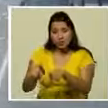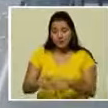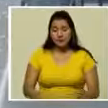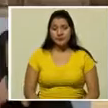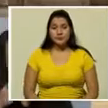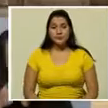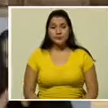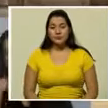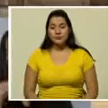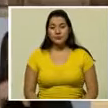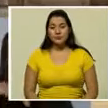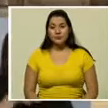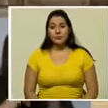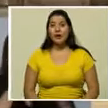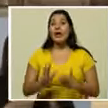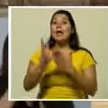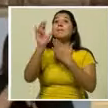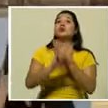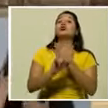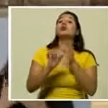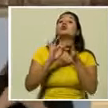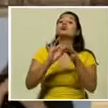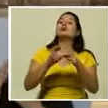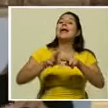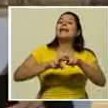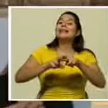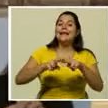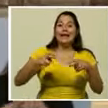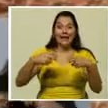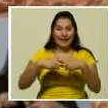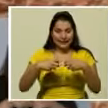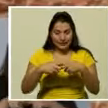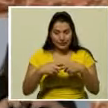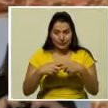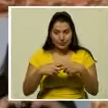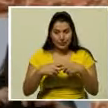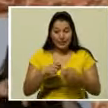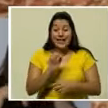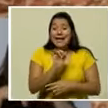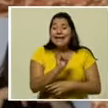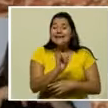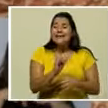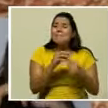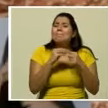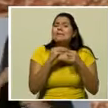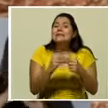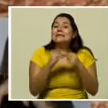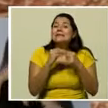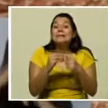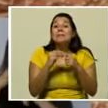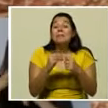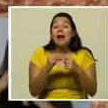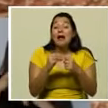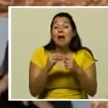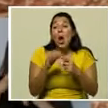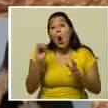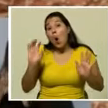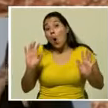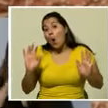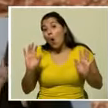infraestructura. El proyecto del tren eléctrico es uno de los principales, si no